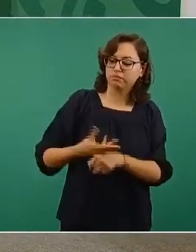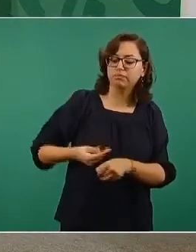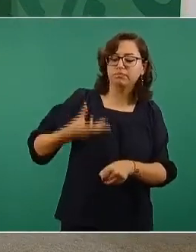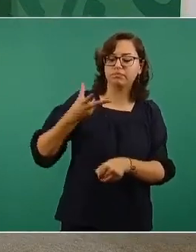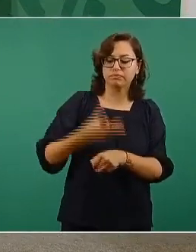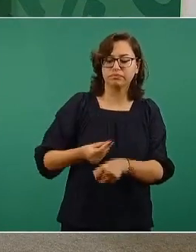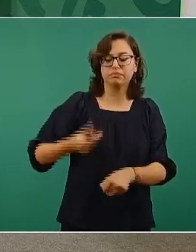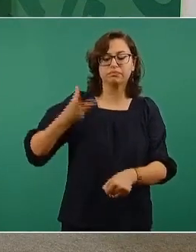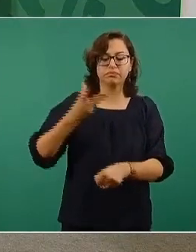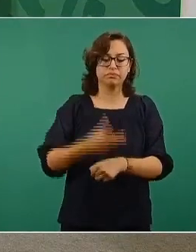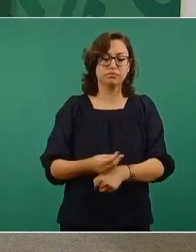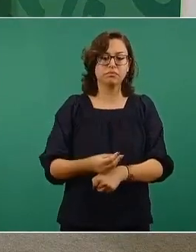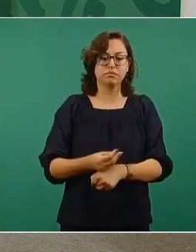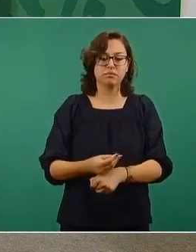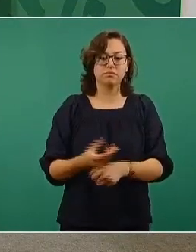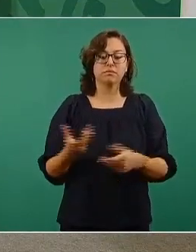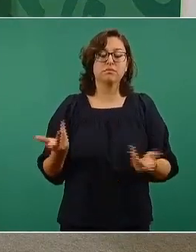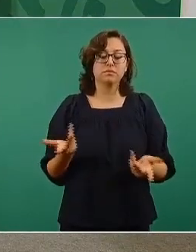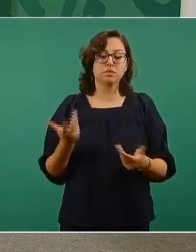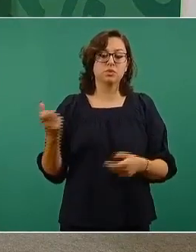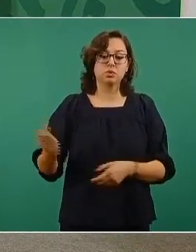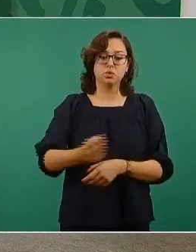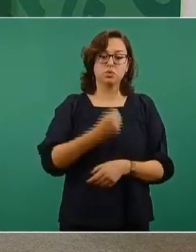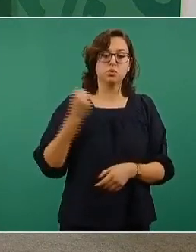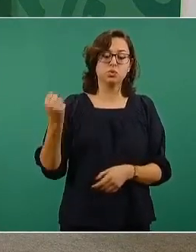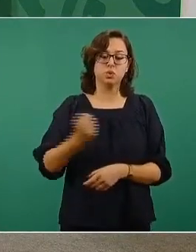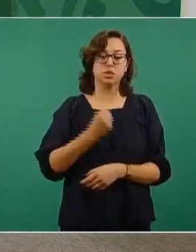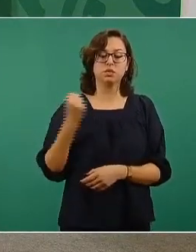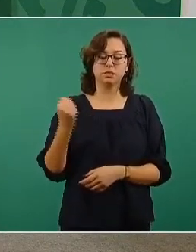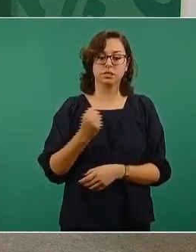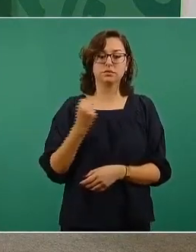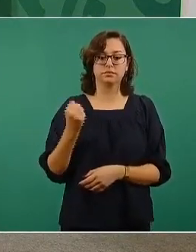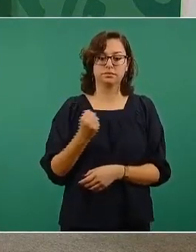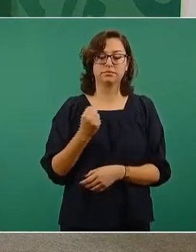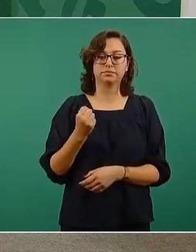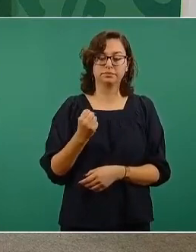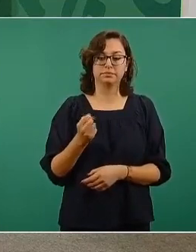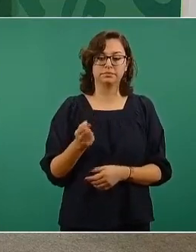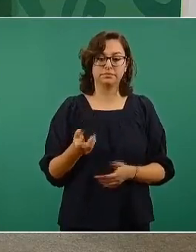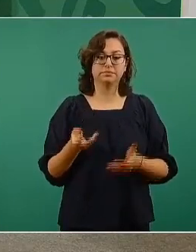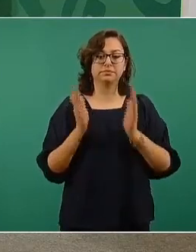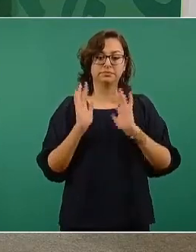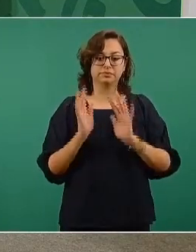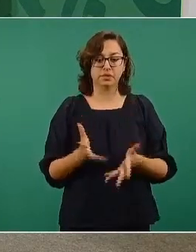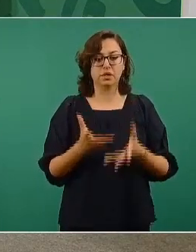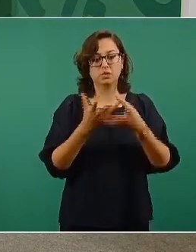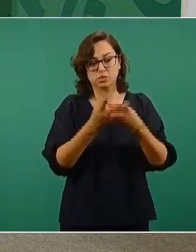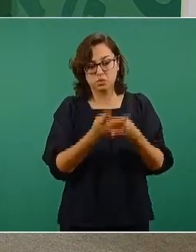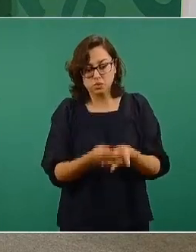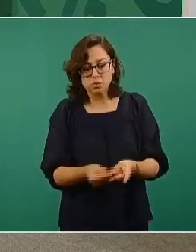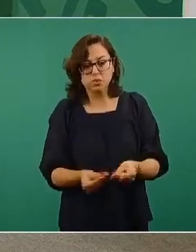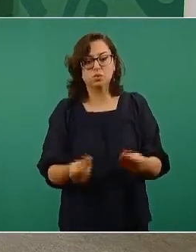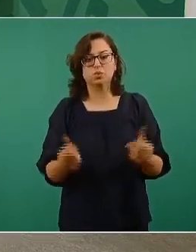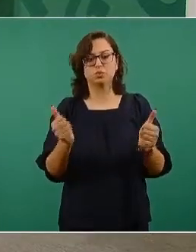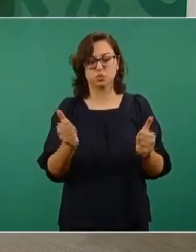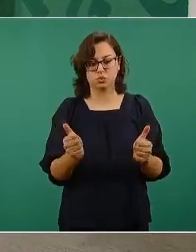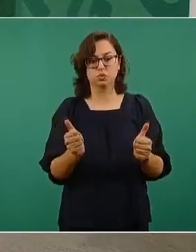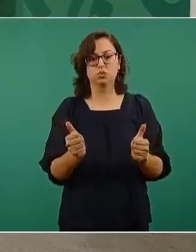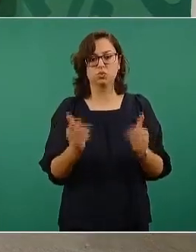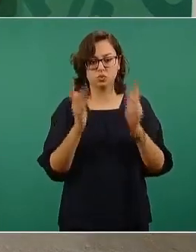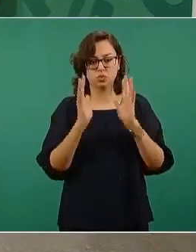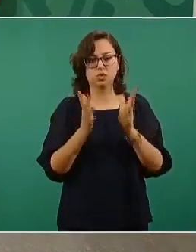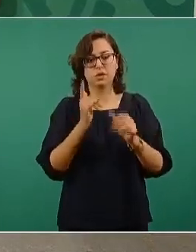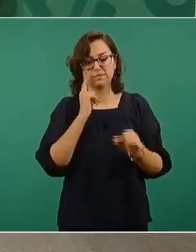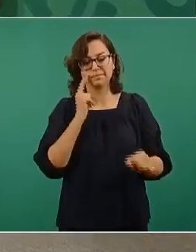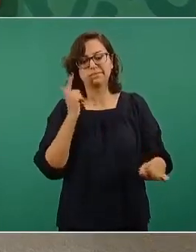de manera coordinada, y afortunadamente ya se detectó